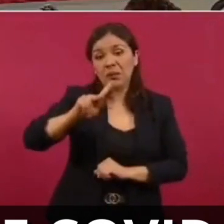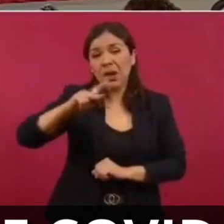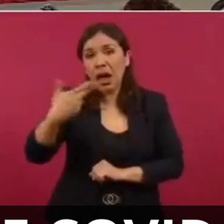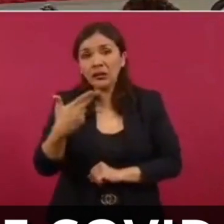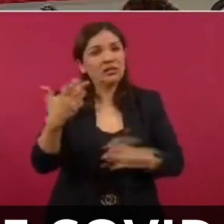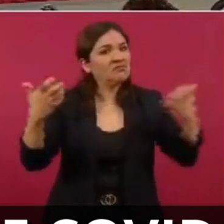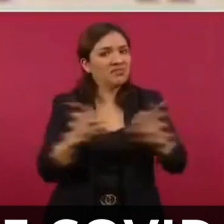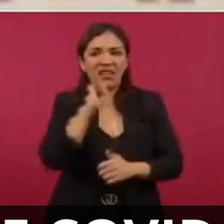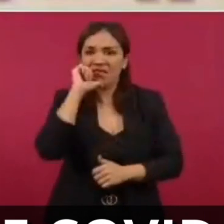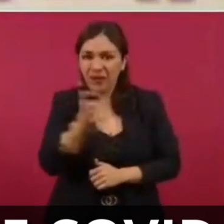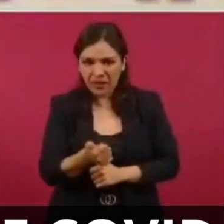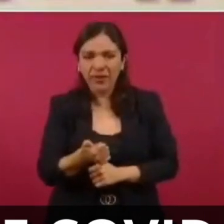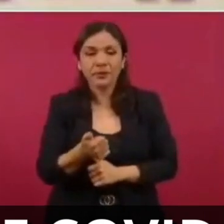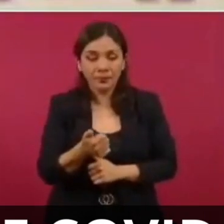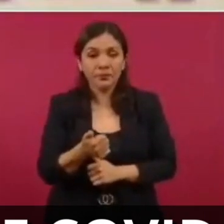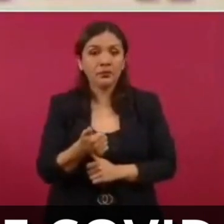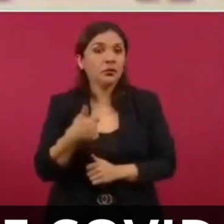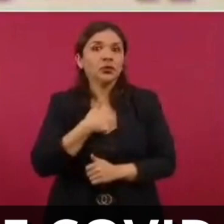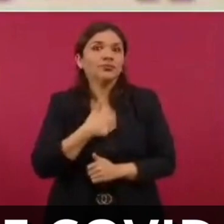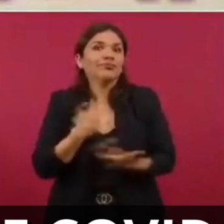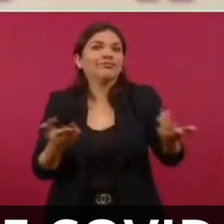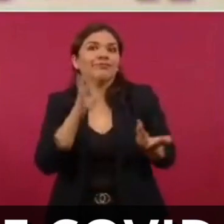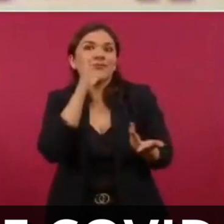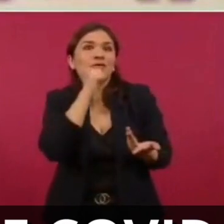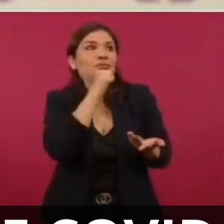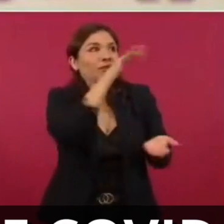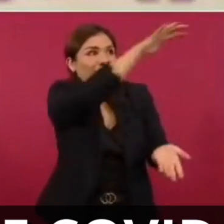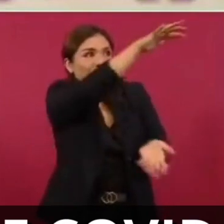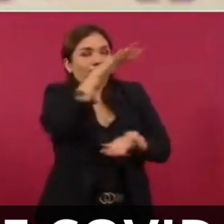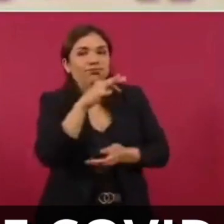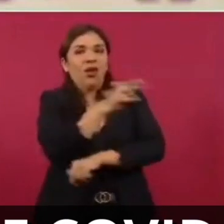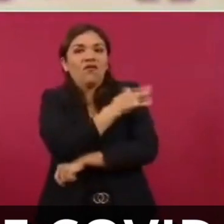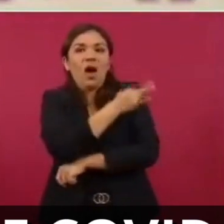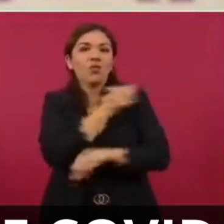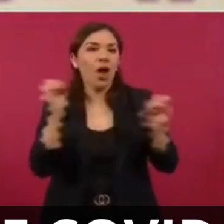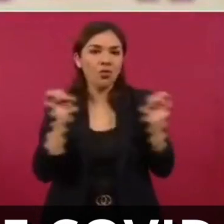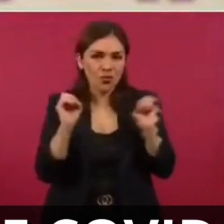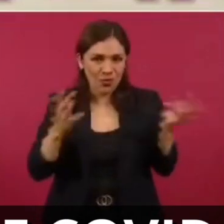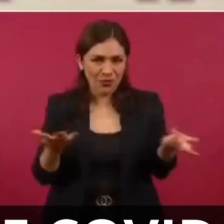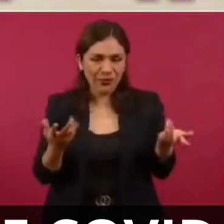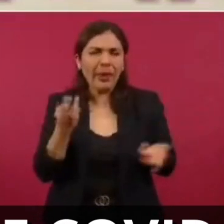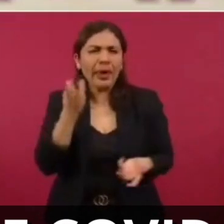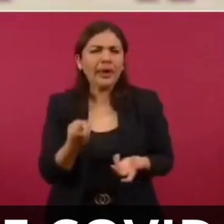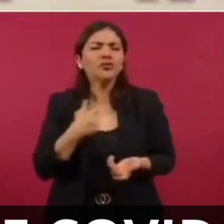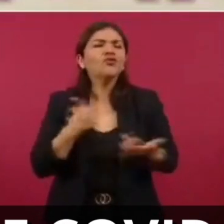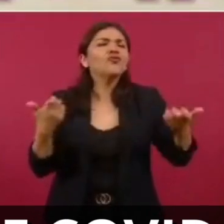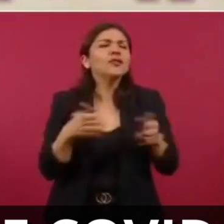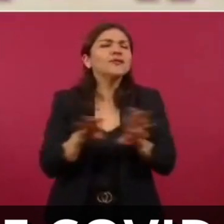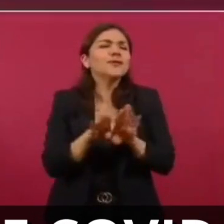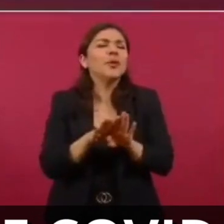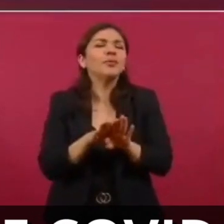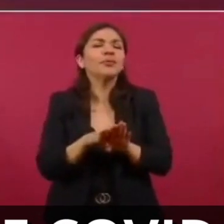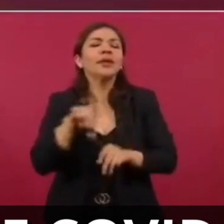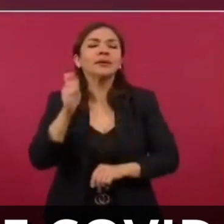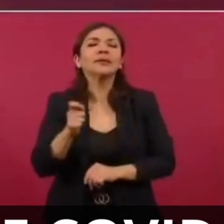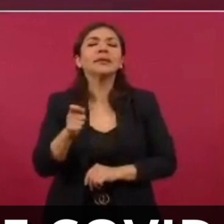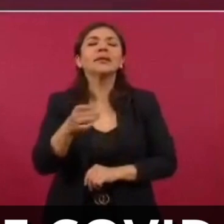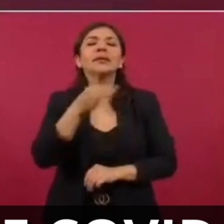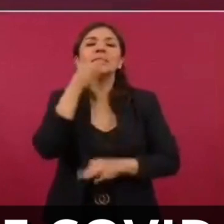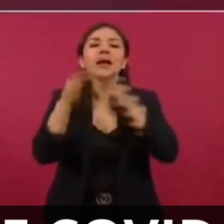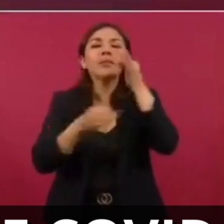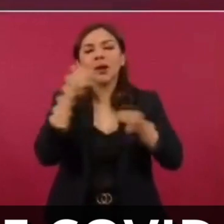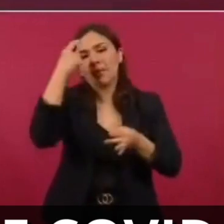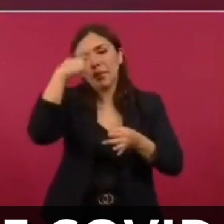países, y no pudimos tener vacuna de VPH. Entonces, lo que hicimos en respuesta es una cosa que se llama campañas de